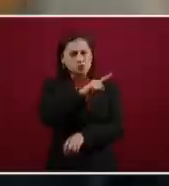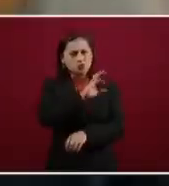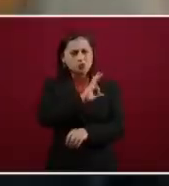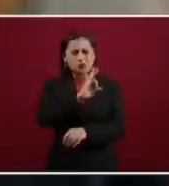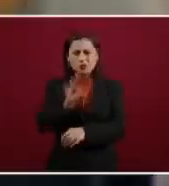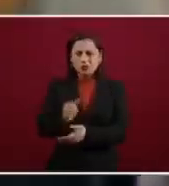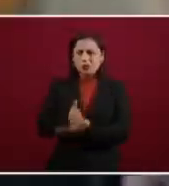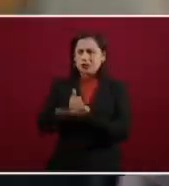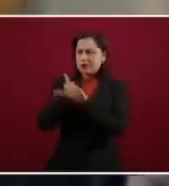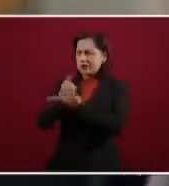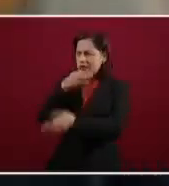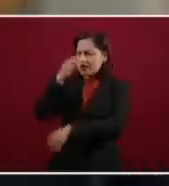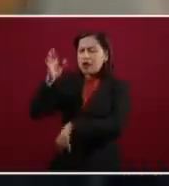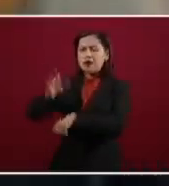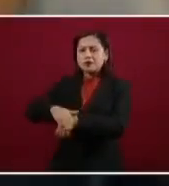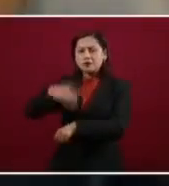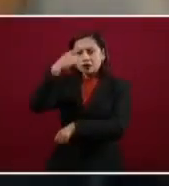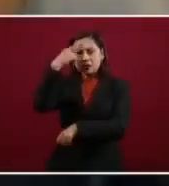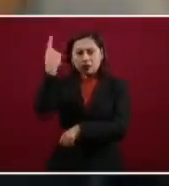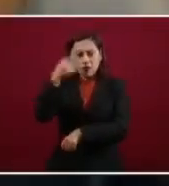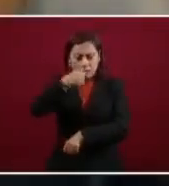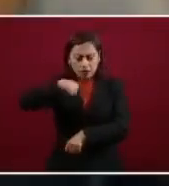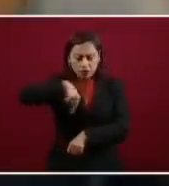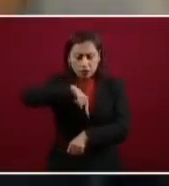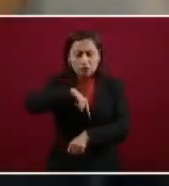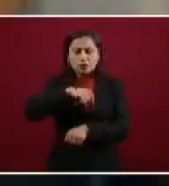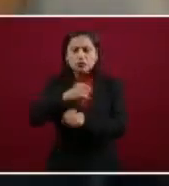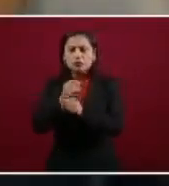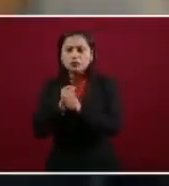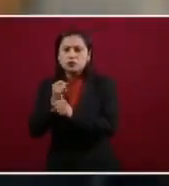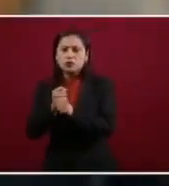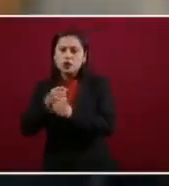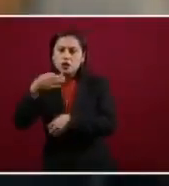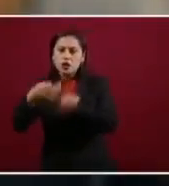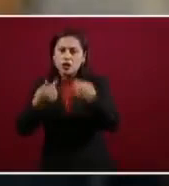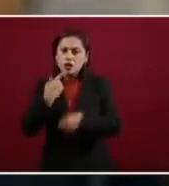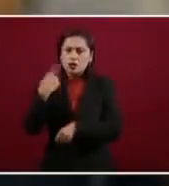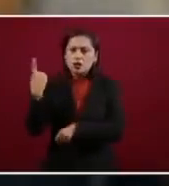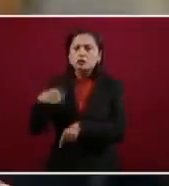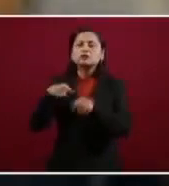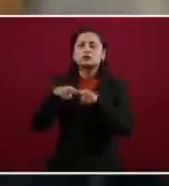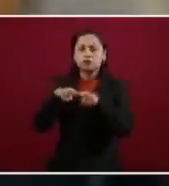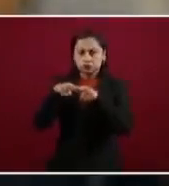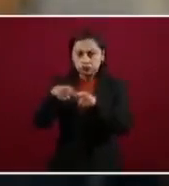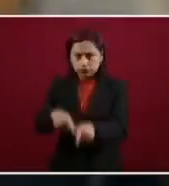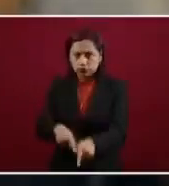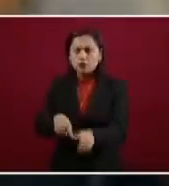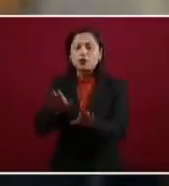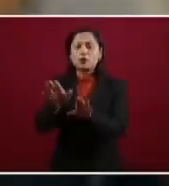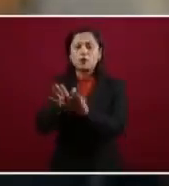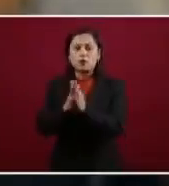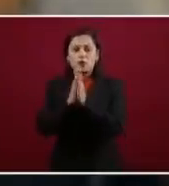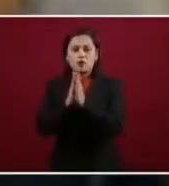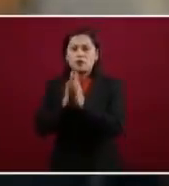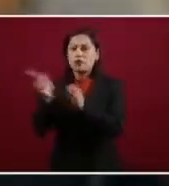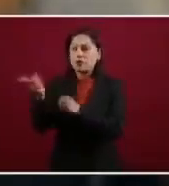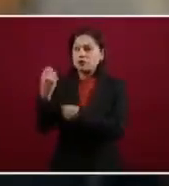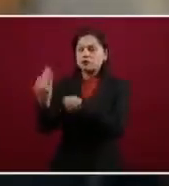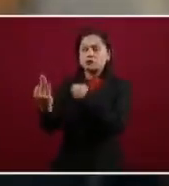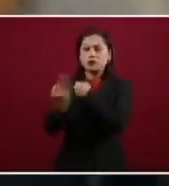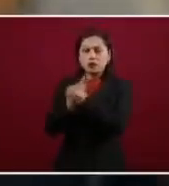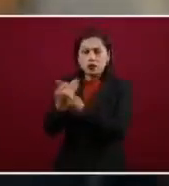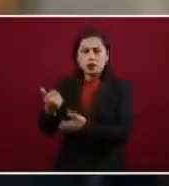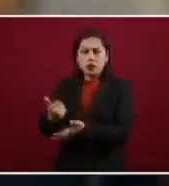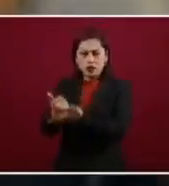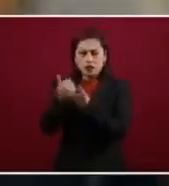continúen con la intención de la reparación del daño o bien si ya no pueden hacerlo pues que digan ya no podemos